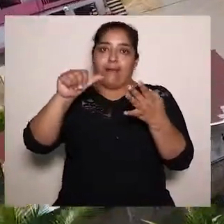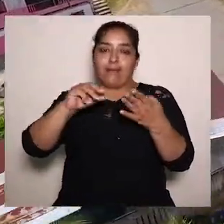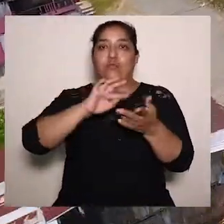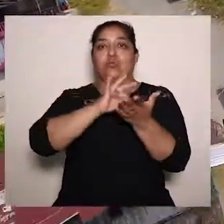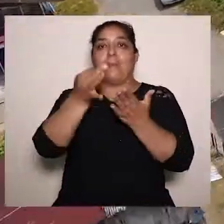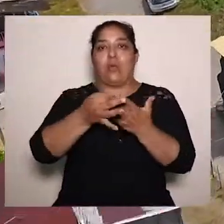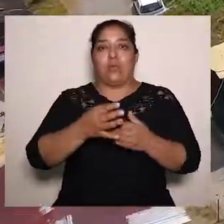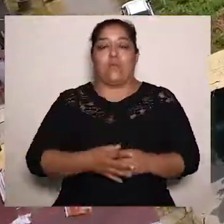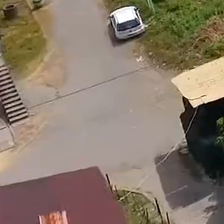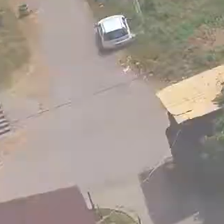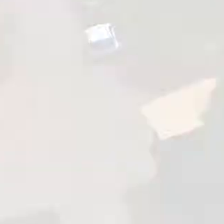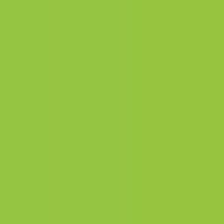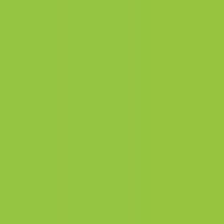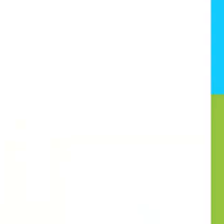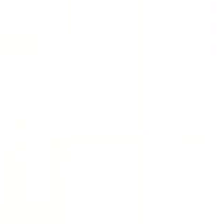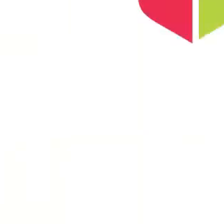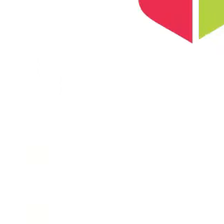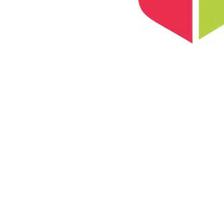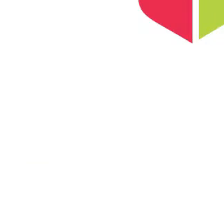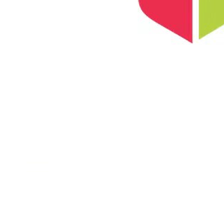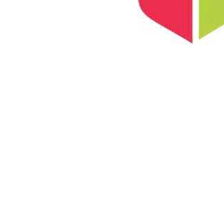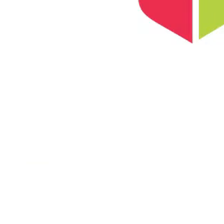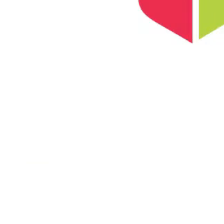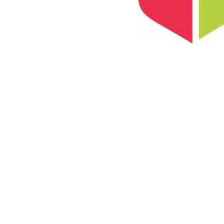tanga real y tumaco